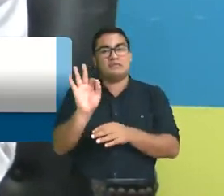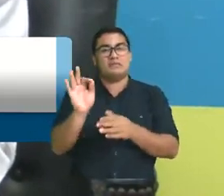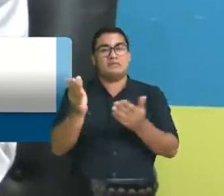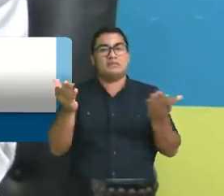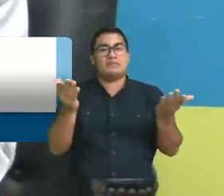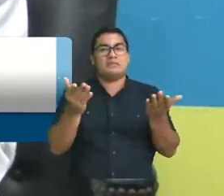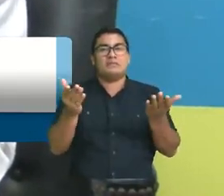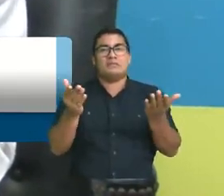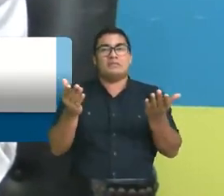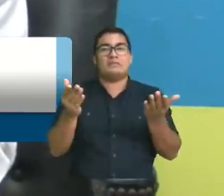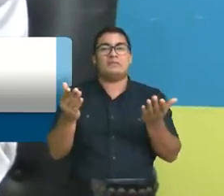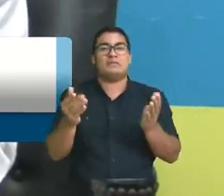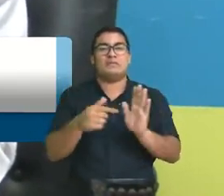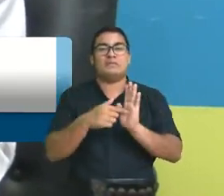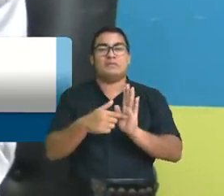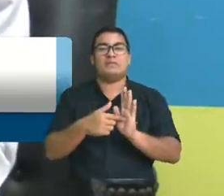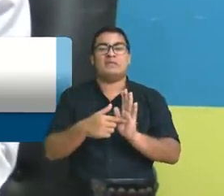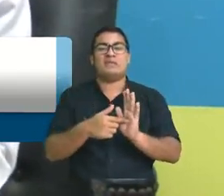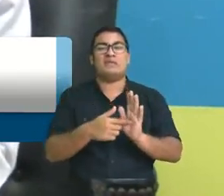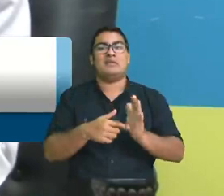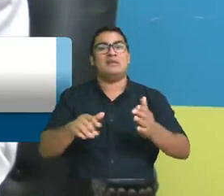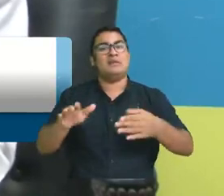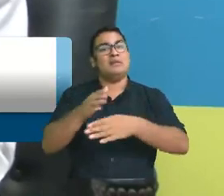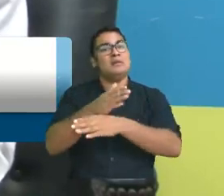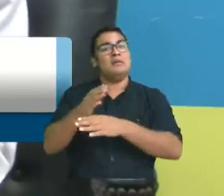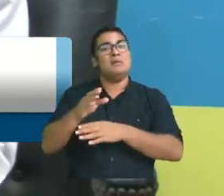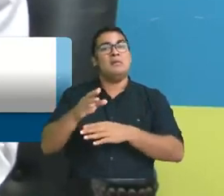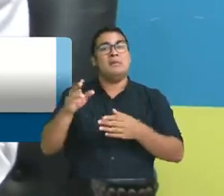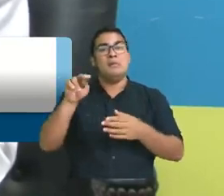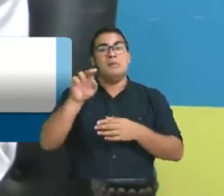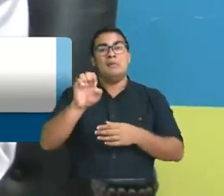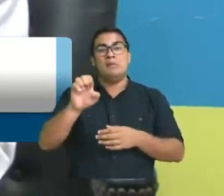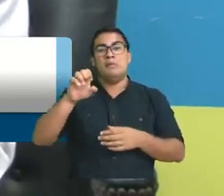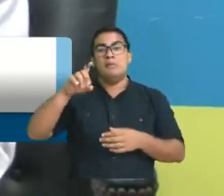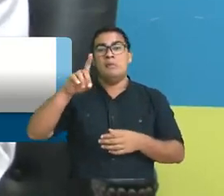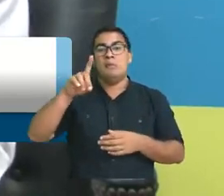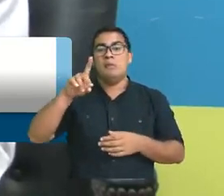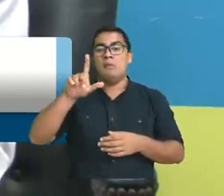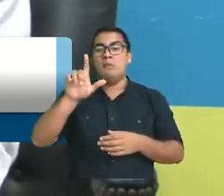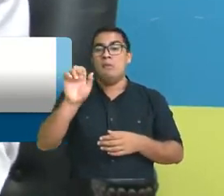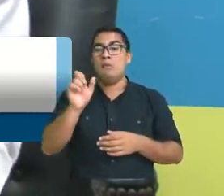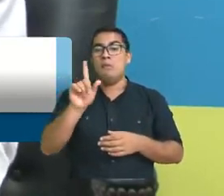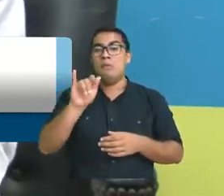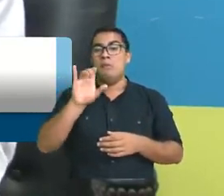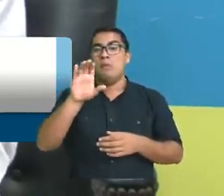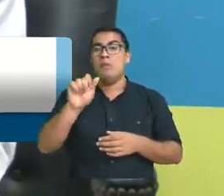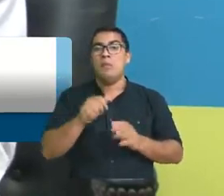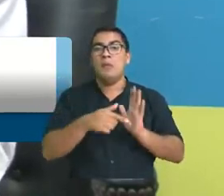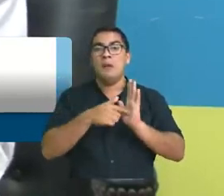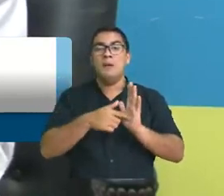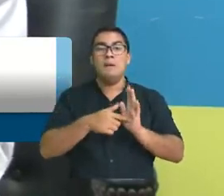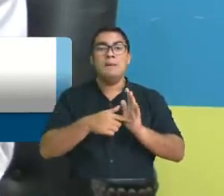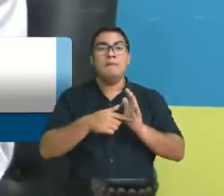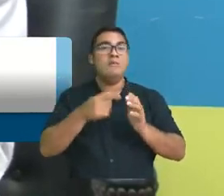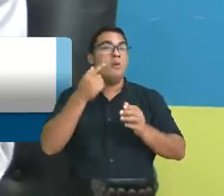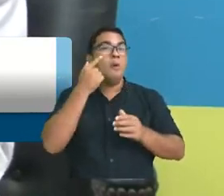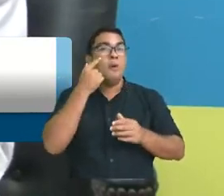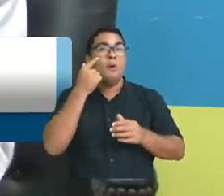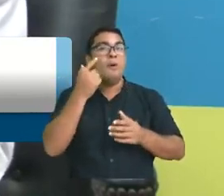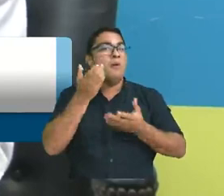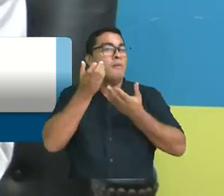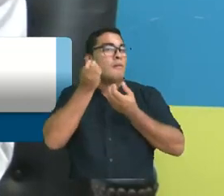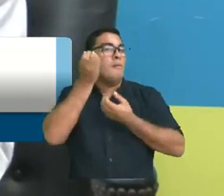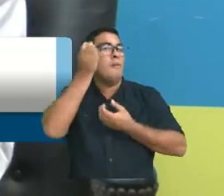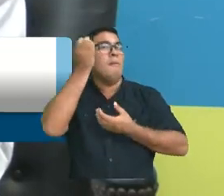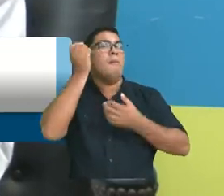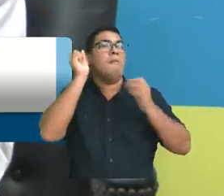parte senil, hay causas neoplásicas. O sea, neoplásicas estoy hablando cuando afecta, por ejemplo, un cáncer, que vaya